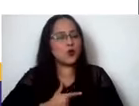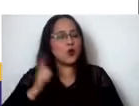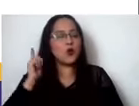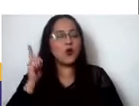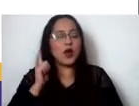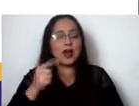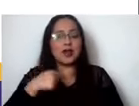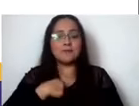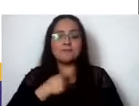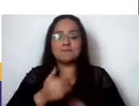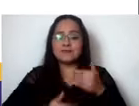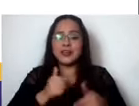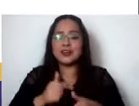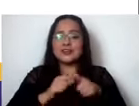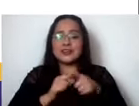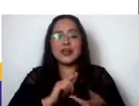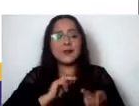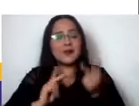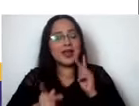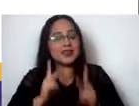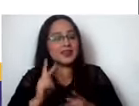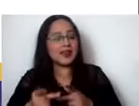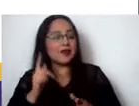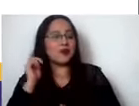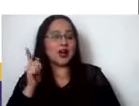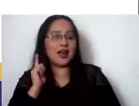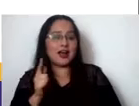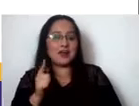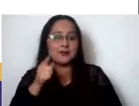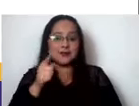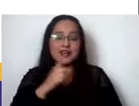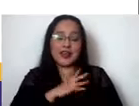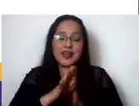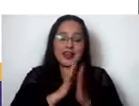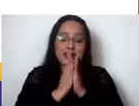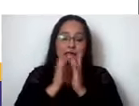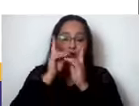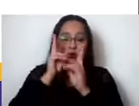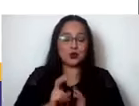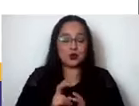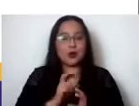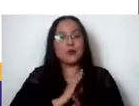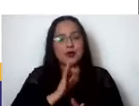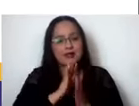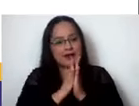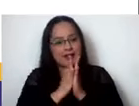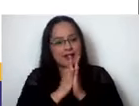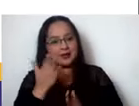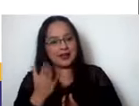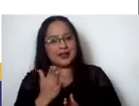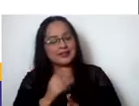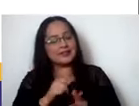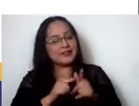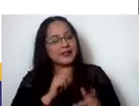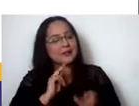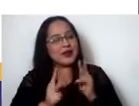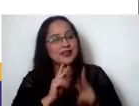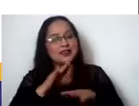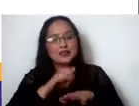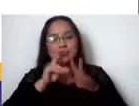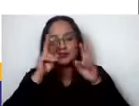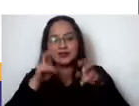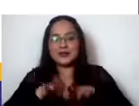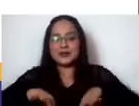seguir conversando. Las invito y los invito a descargar el libro si no lo han leído y pues a seguir conversando sobre estos temas que